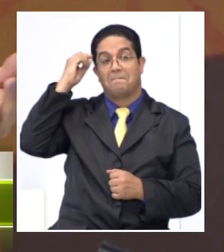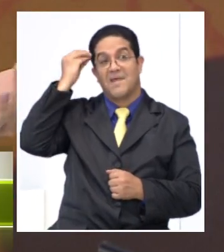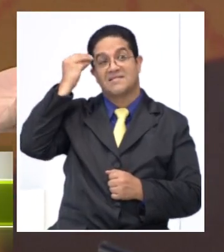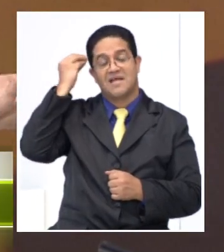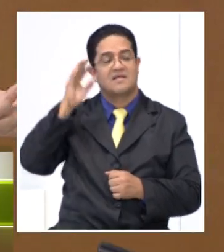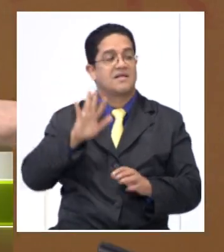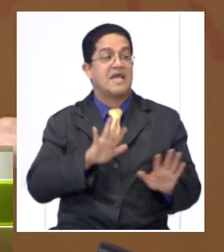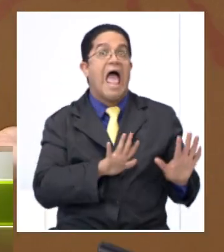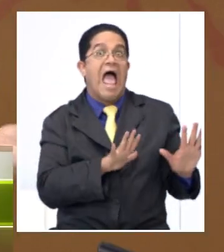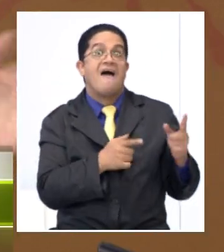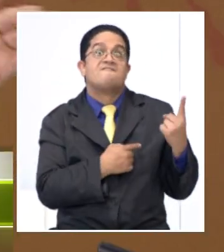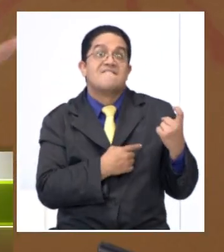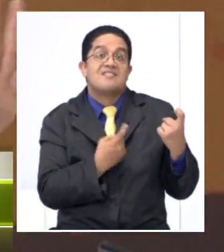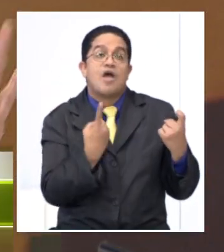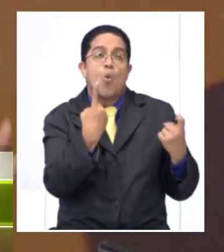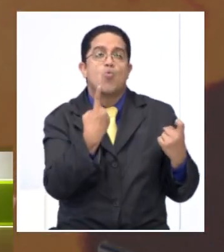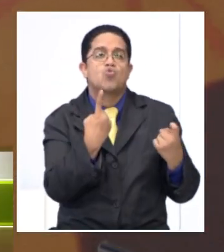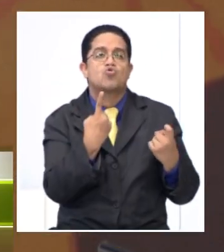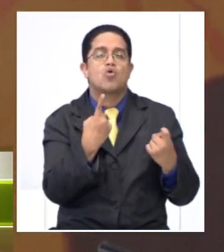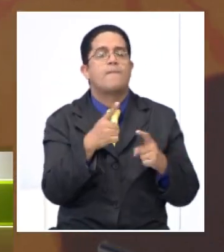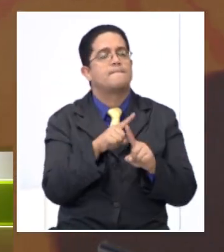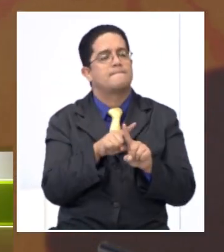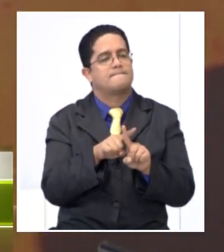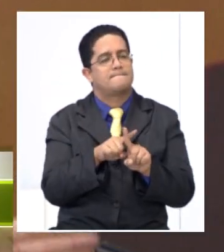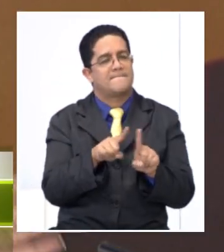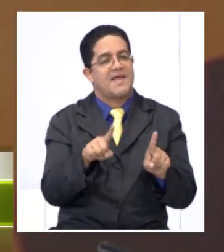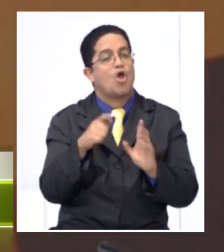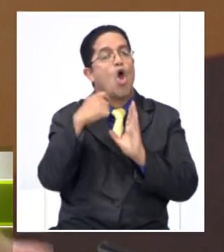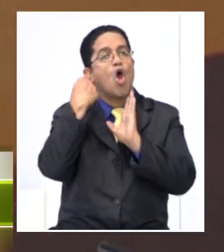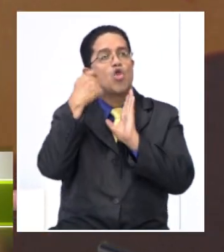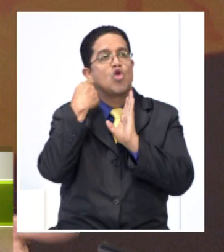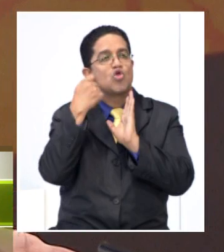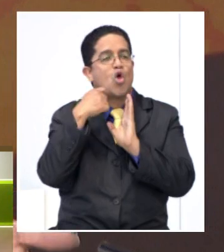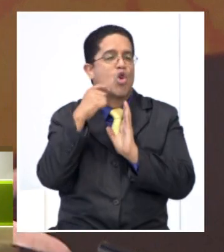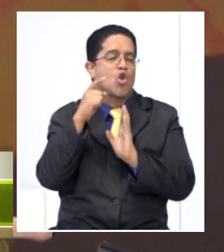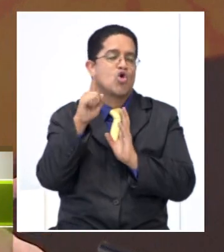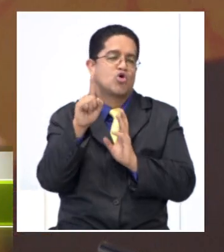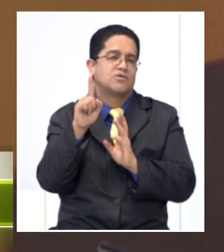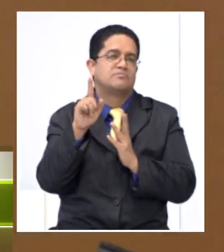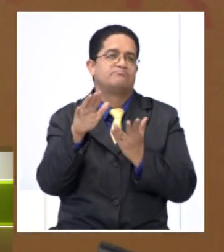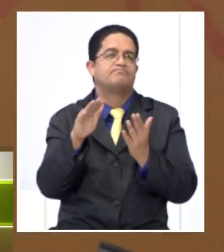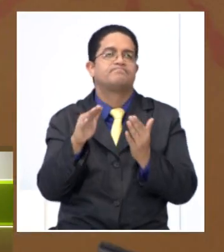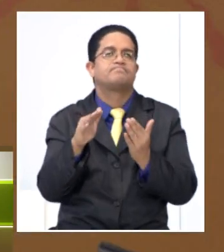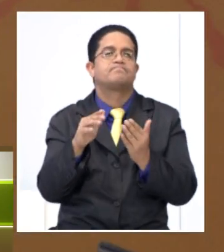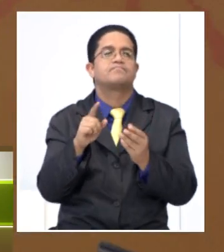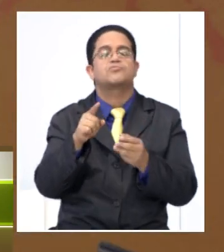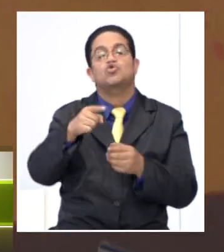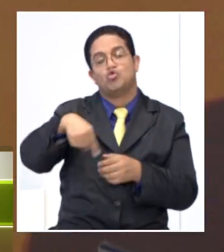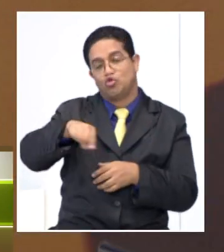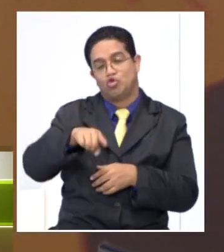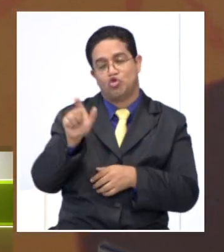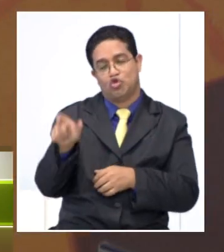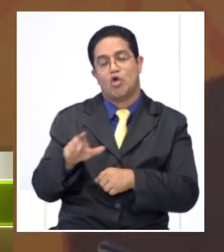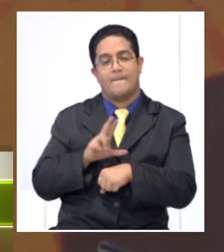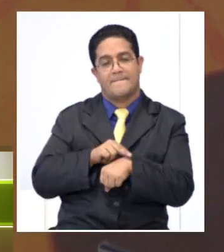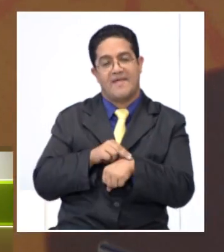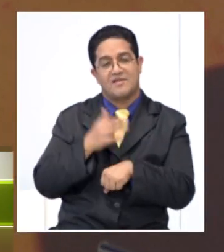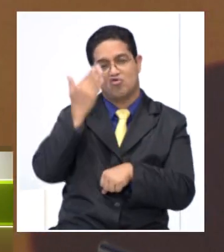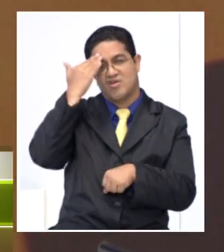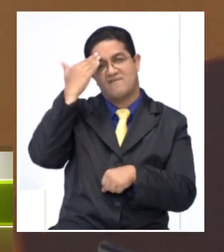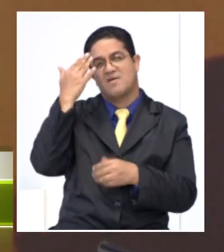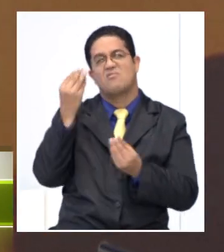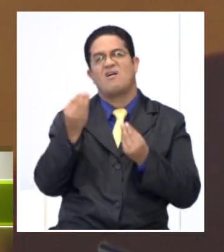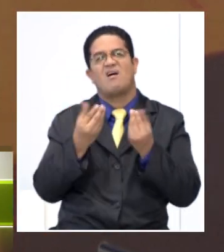faltó una, Dani, que es muy común, pero la aplican más que todo odontólogos y también dermatólogos, cirujanos plásticos y nosotros los médicos estéticos, que es a nivel de